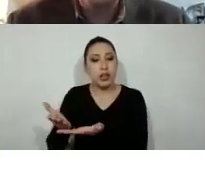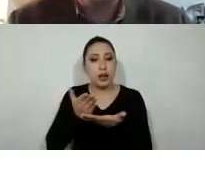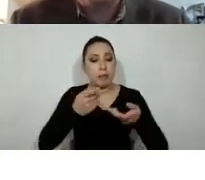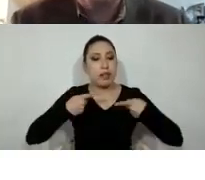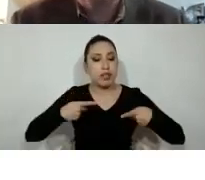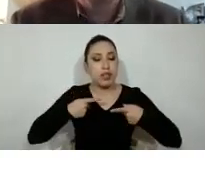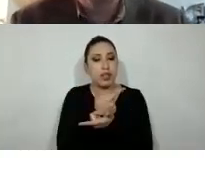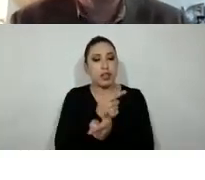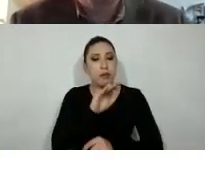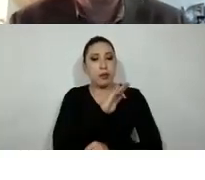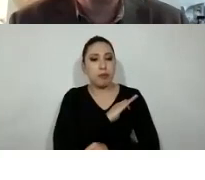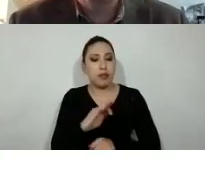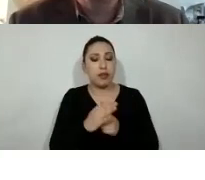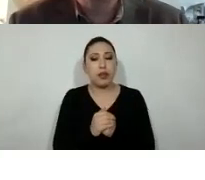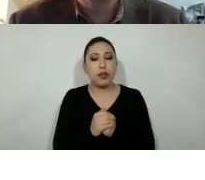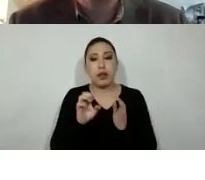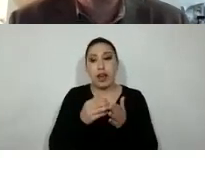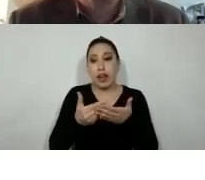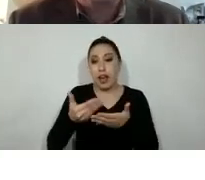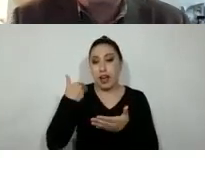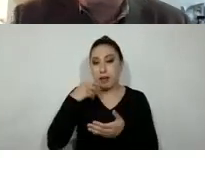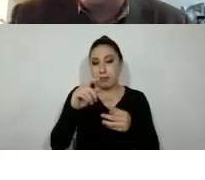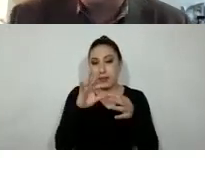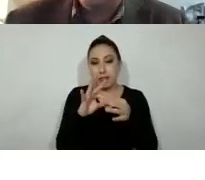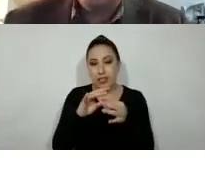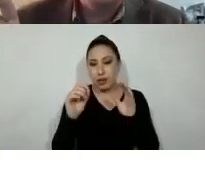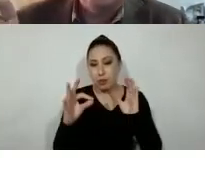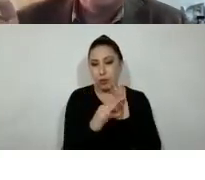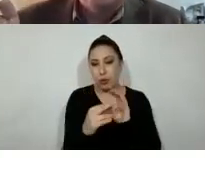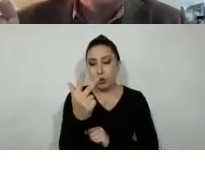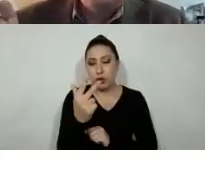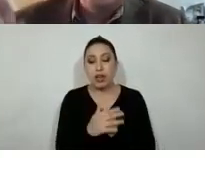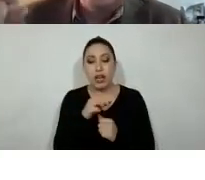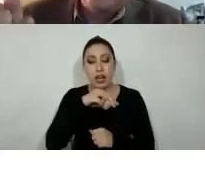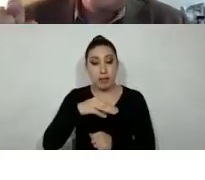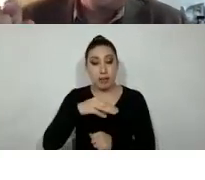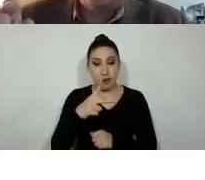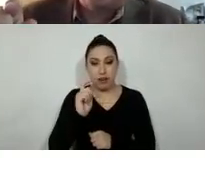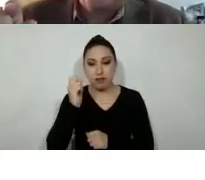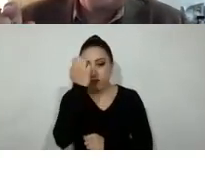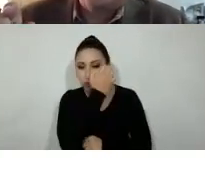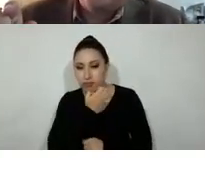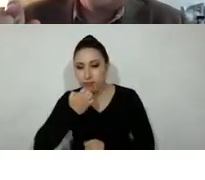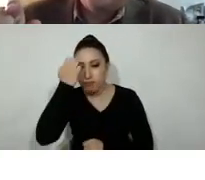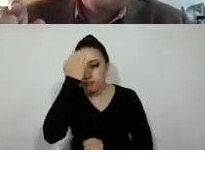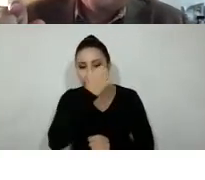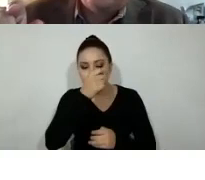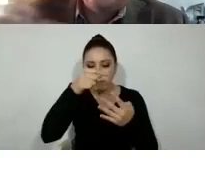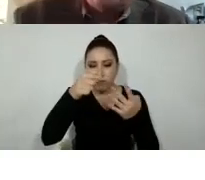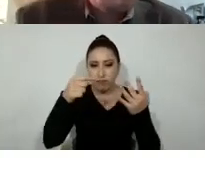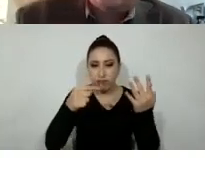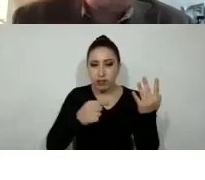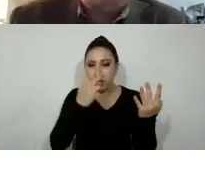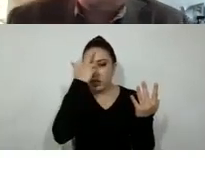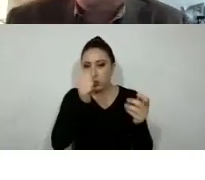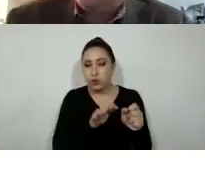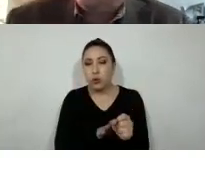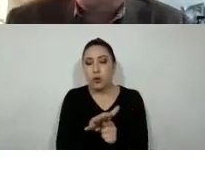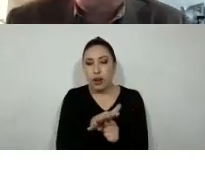esa etapa en donde yo decía en el punto 8, la calificación que hace y que de ahí decida que no se va a